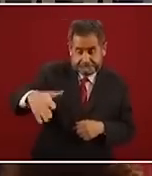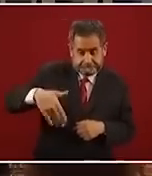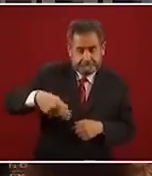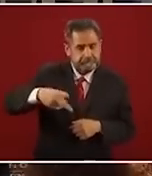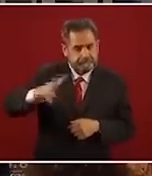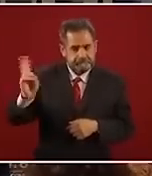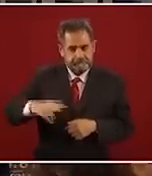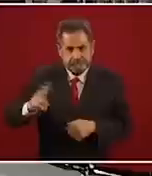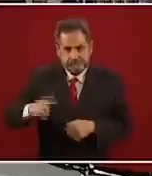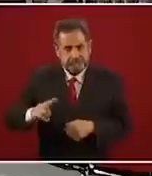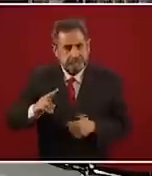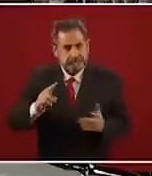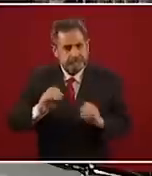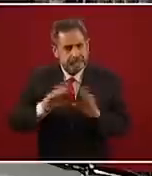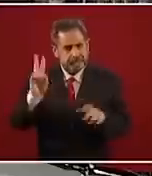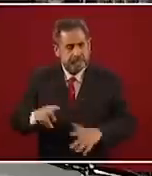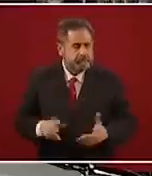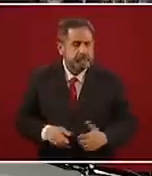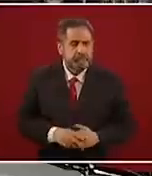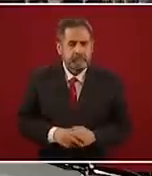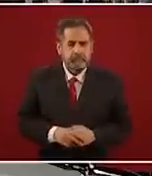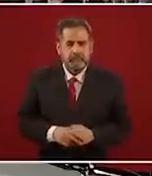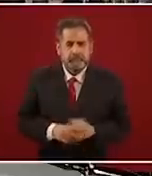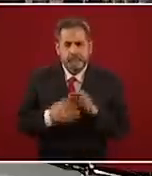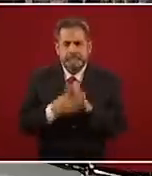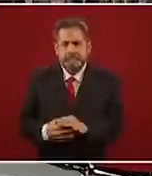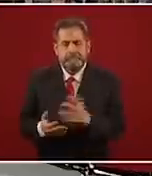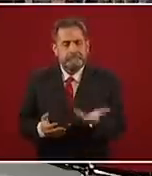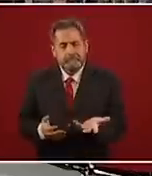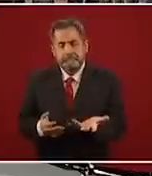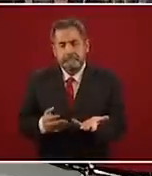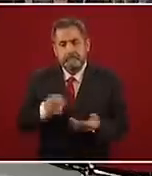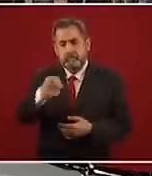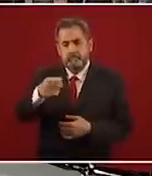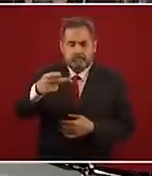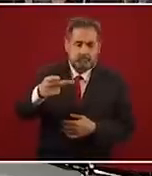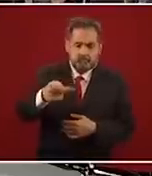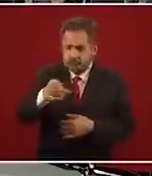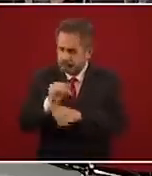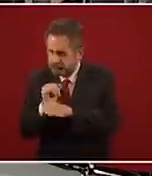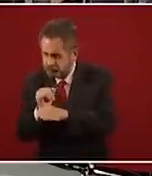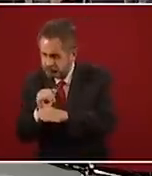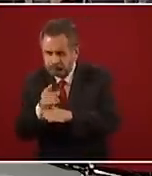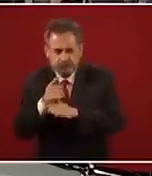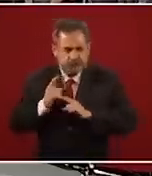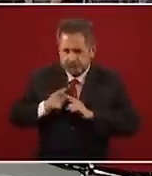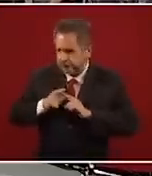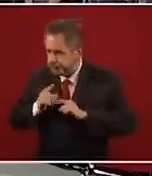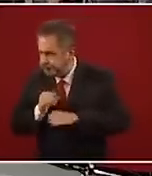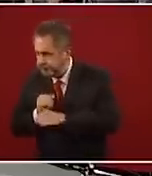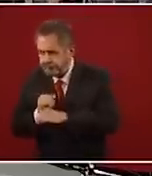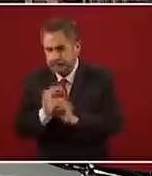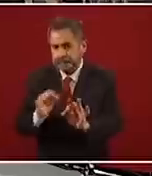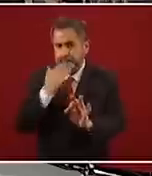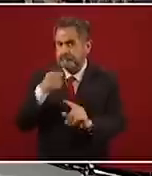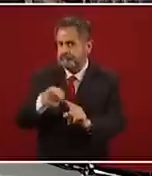muy cierto, o sea, muy apegado a la realidad. Él hizo su tarea de